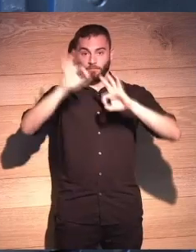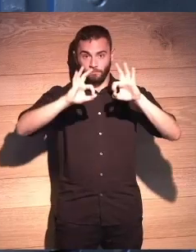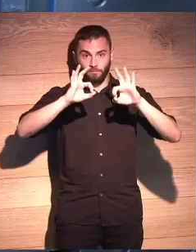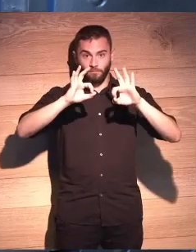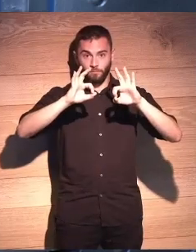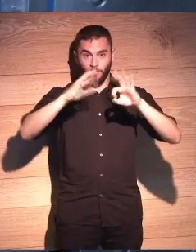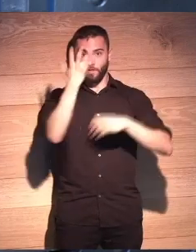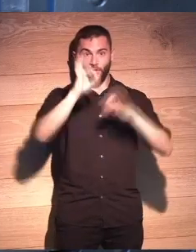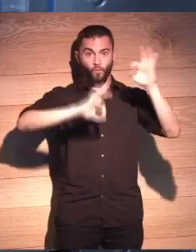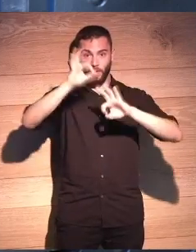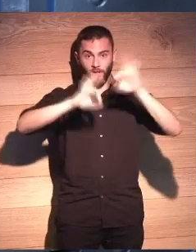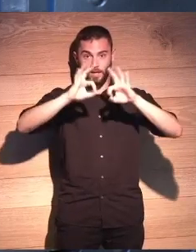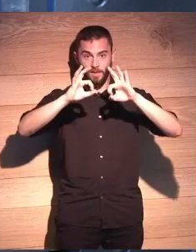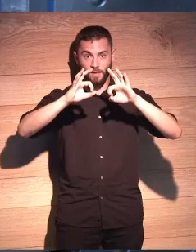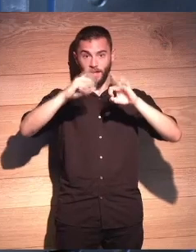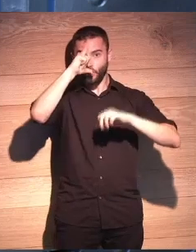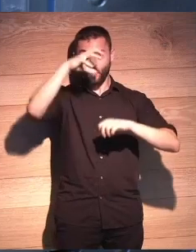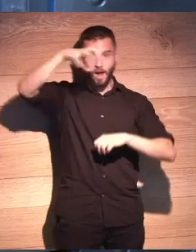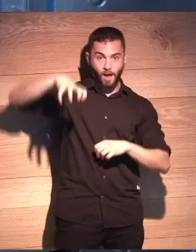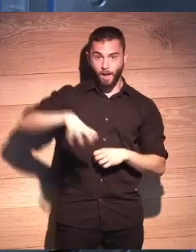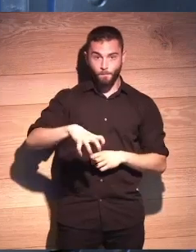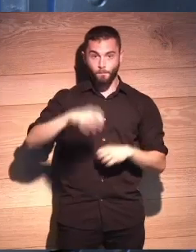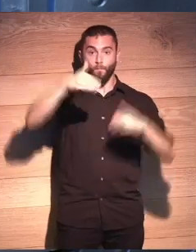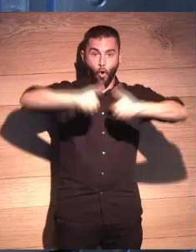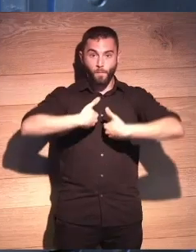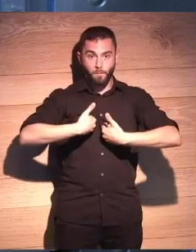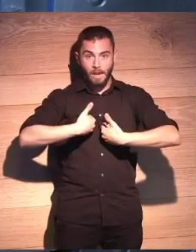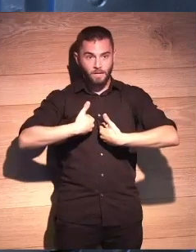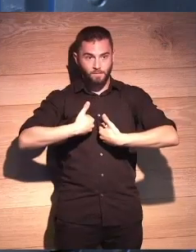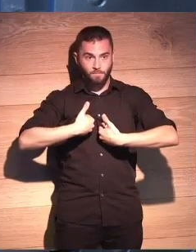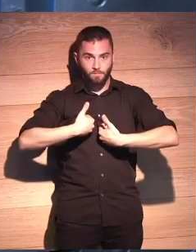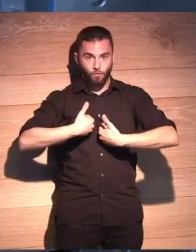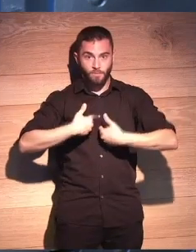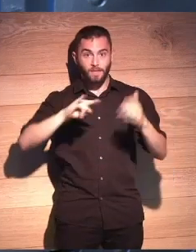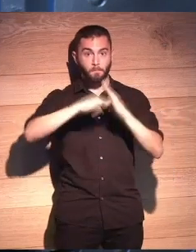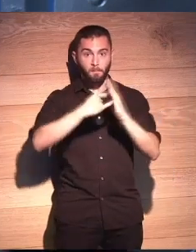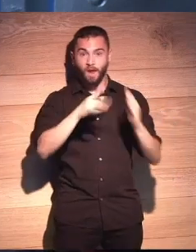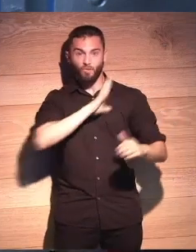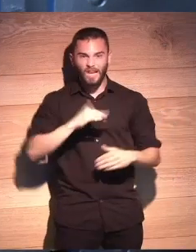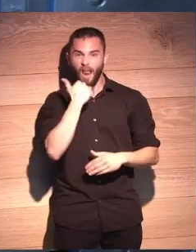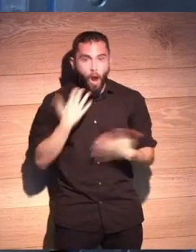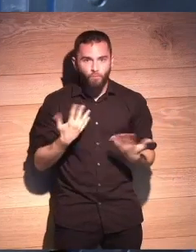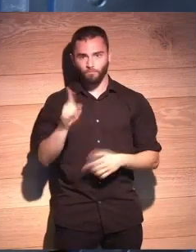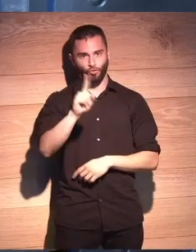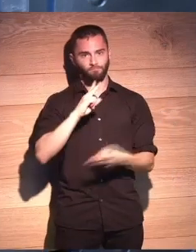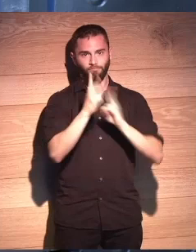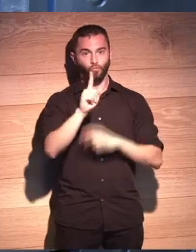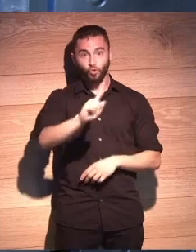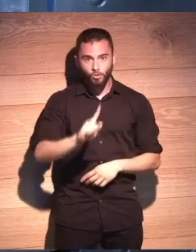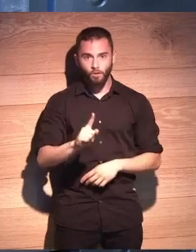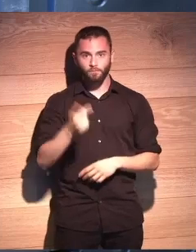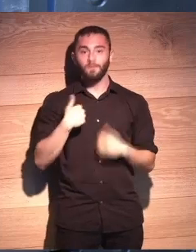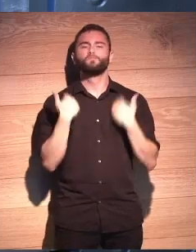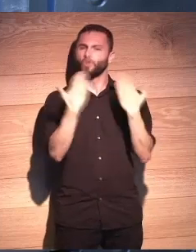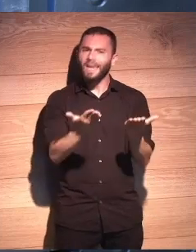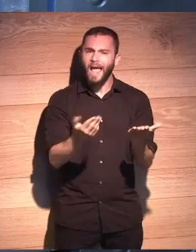posibilidades de no poder volver. Y me dijo, no había plan B. Y me dijo, te doy este regalo. Y el regalo